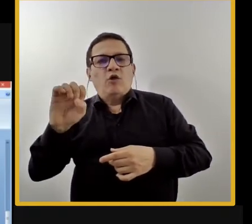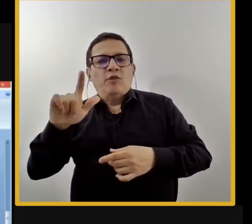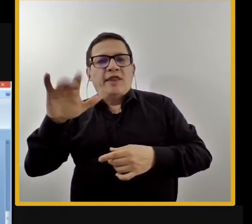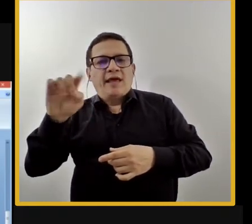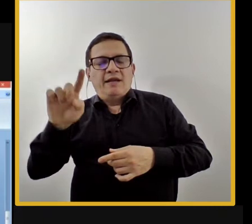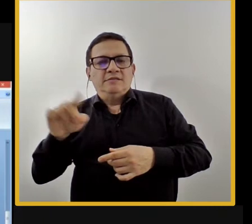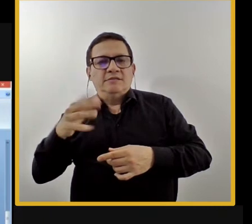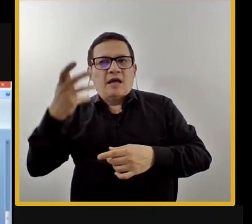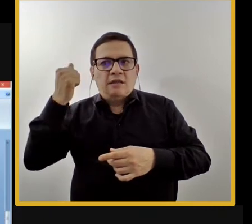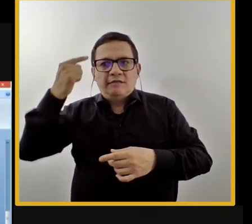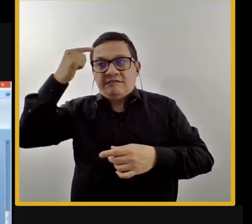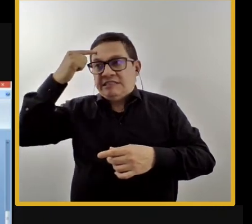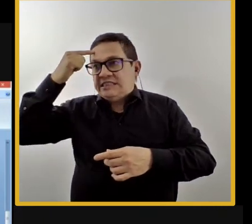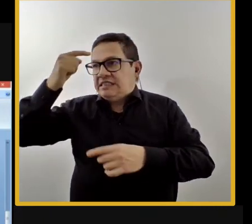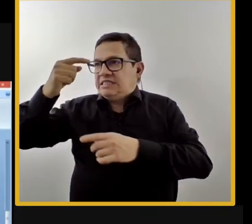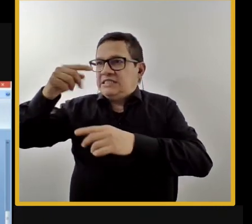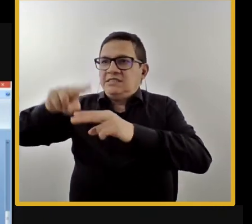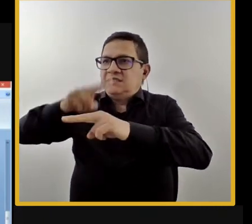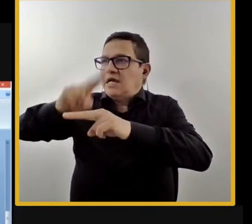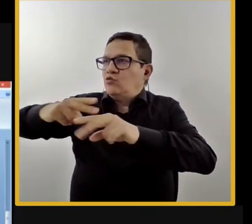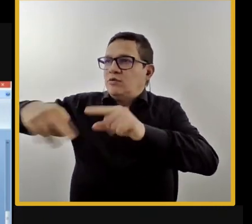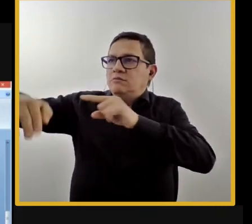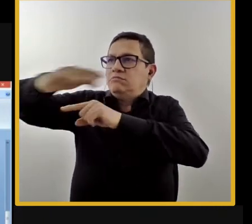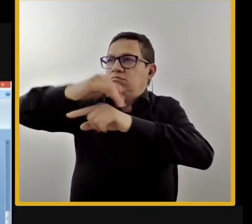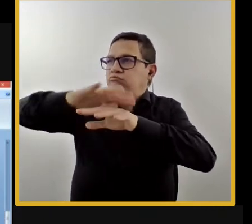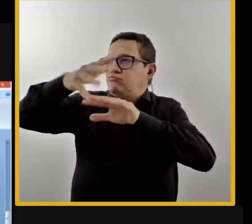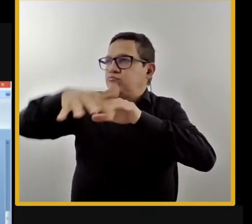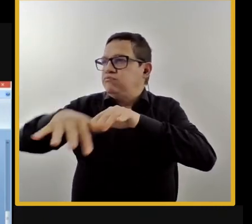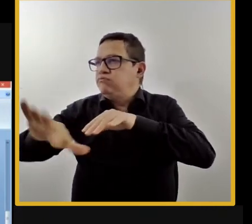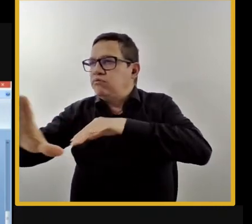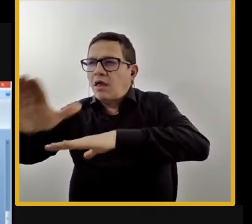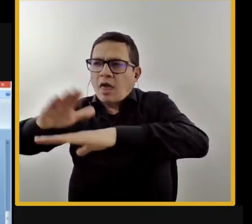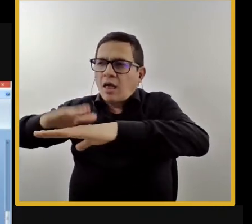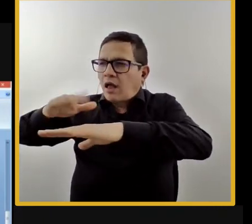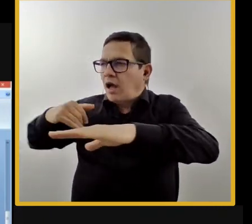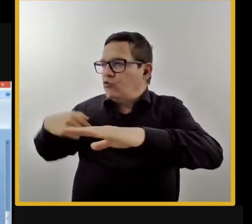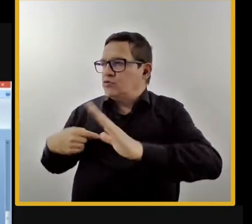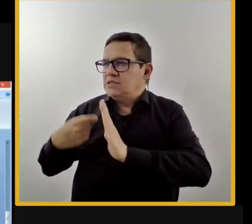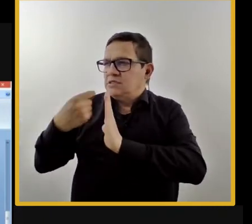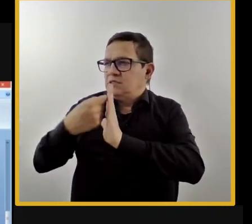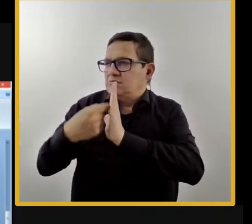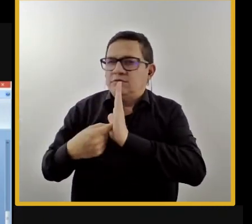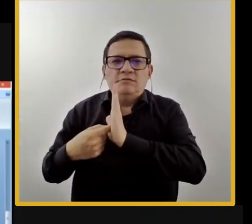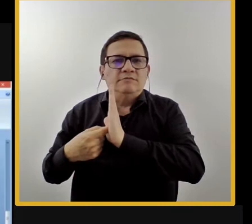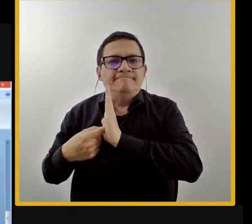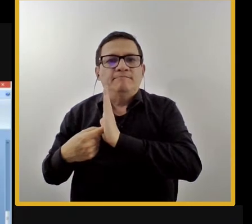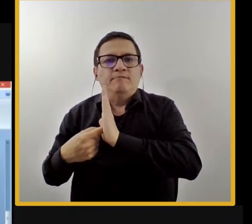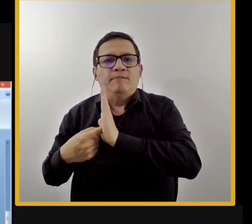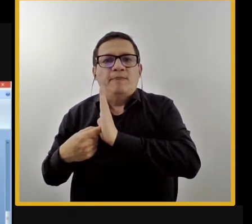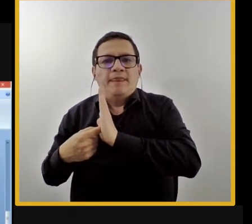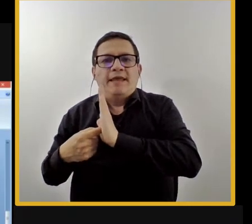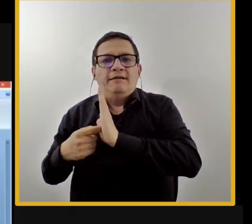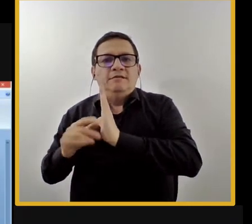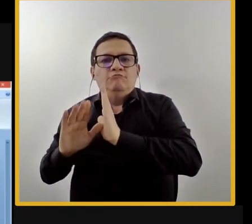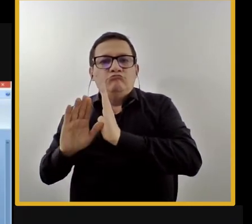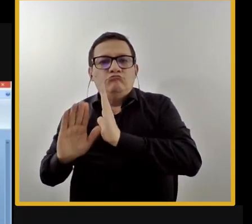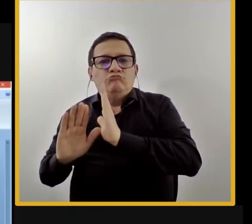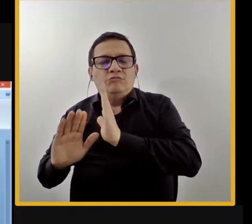la naturaleza y la explicación de sus causas o primeros principios, el arché o arjé.